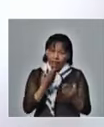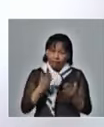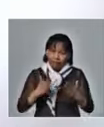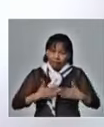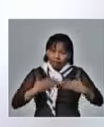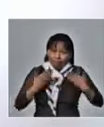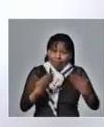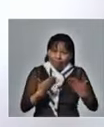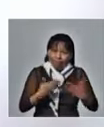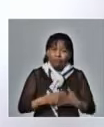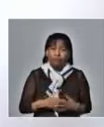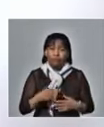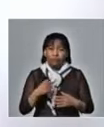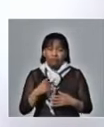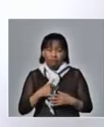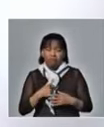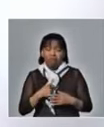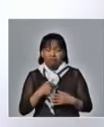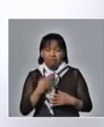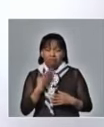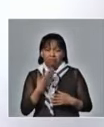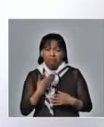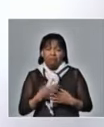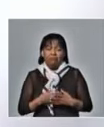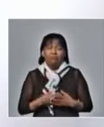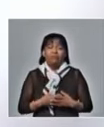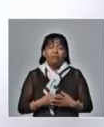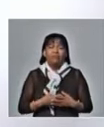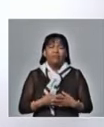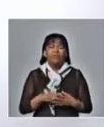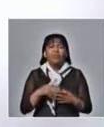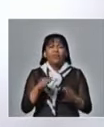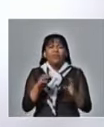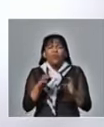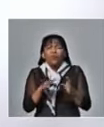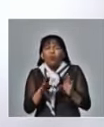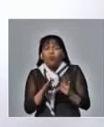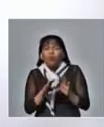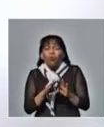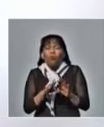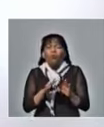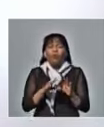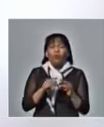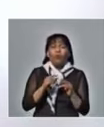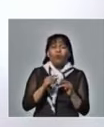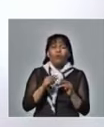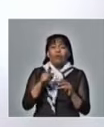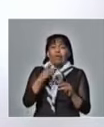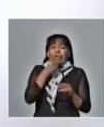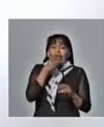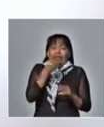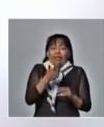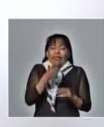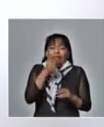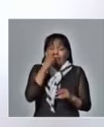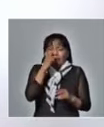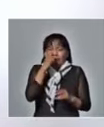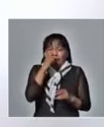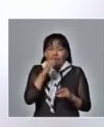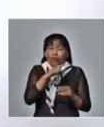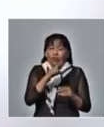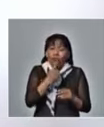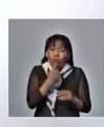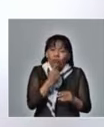confianza. Yo soy un convencido del mando mixto, no del mando único, es decir, del que preserva los